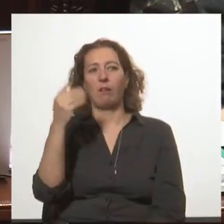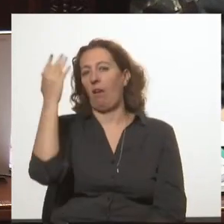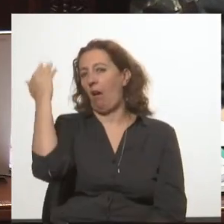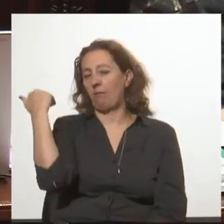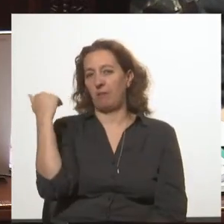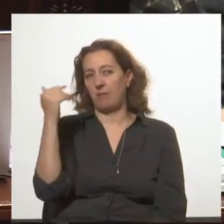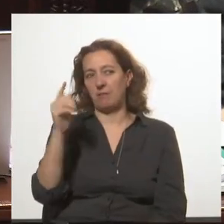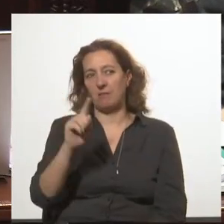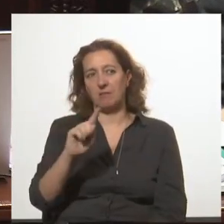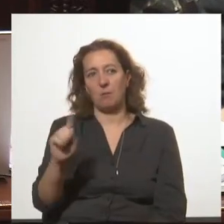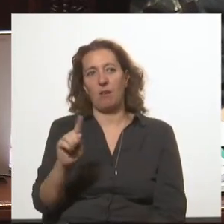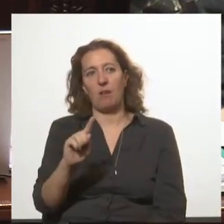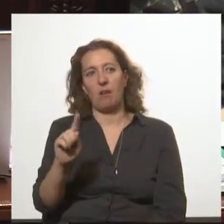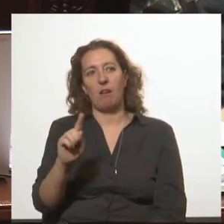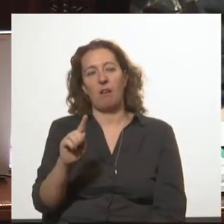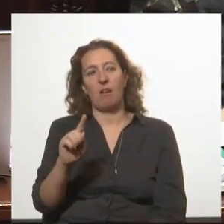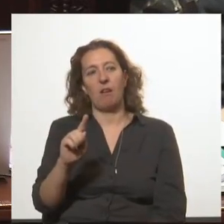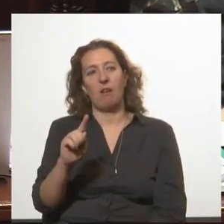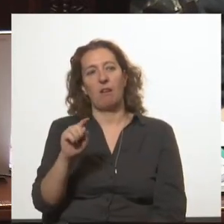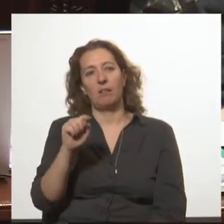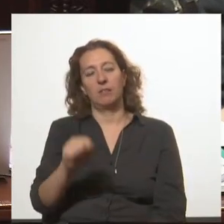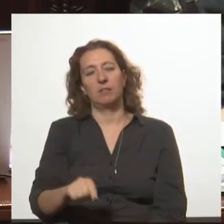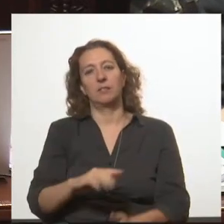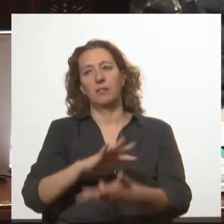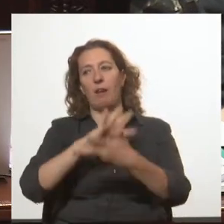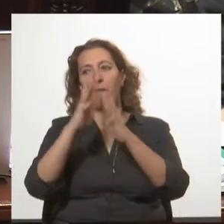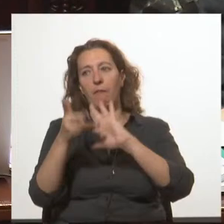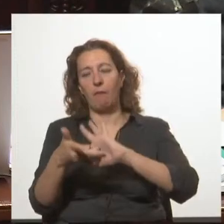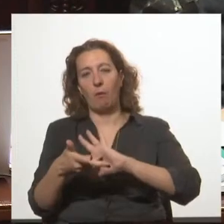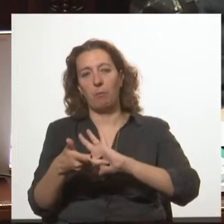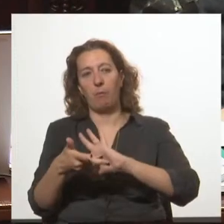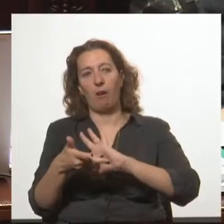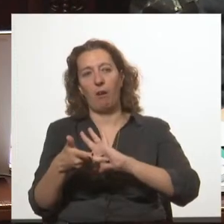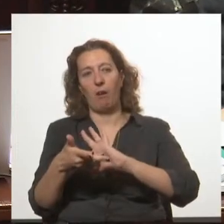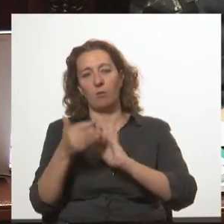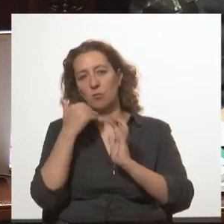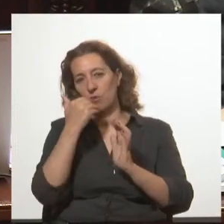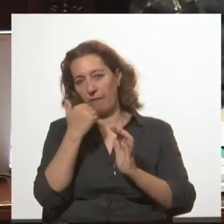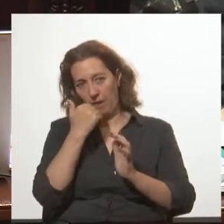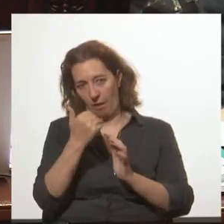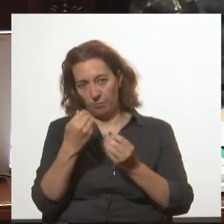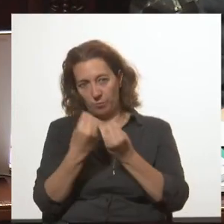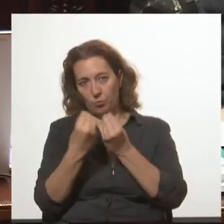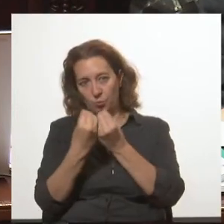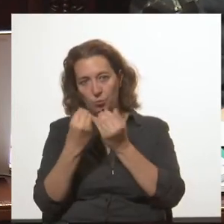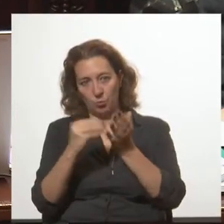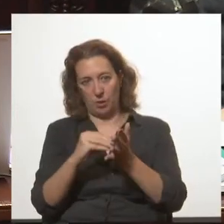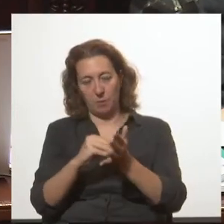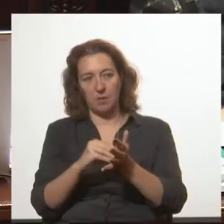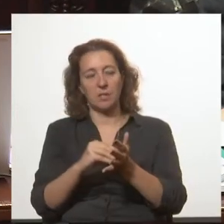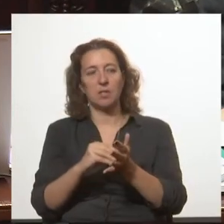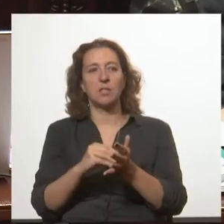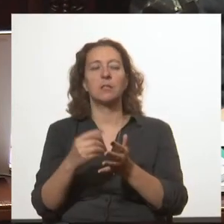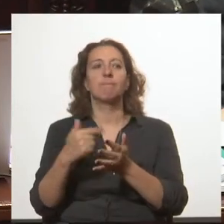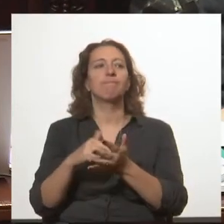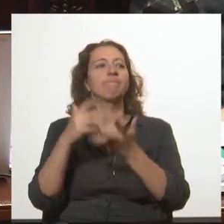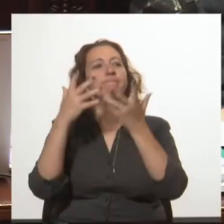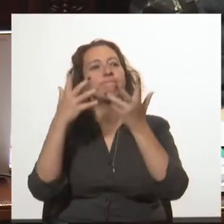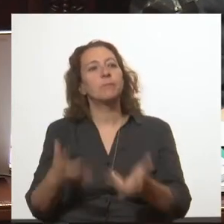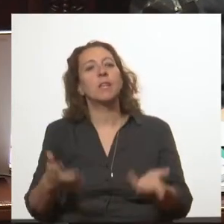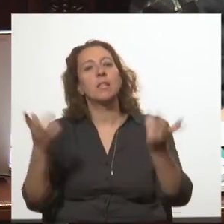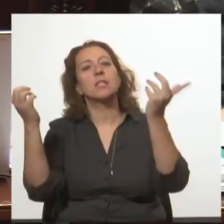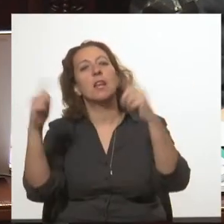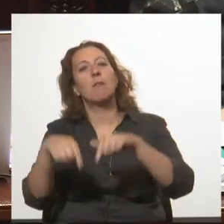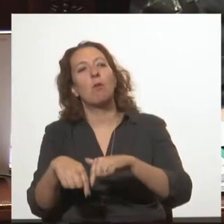sido manejadas aún en este recinto en muchas oportunidades quisiera volver